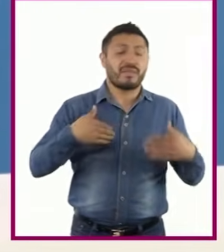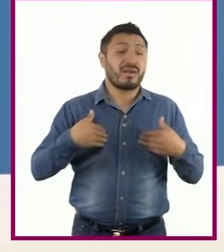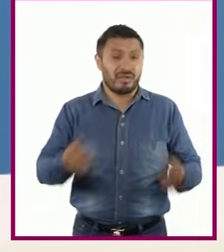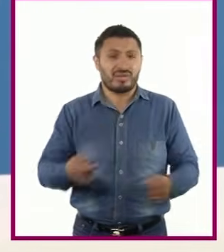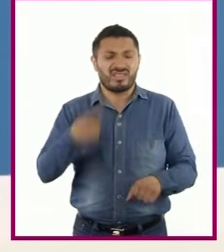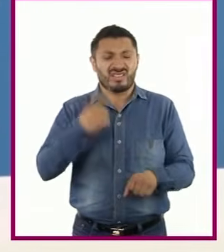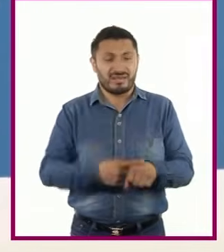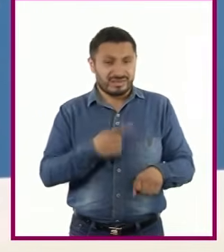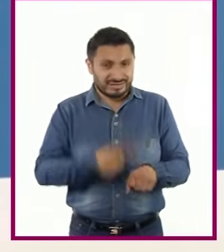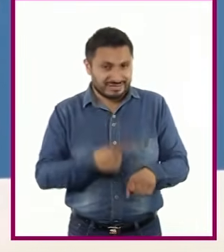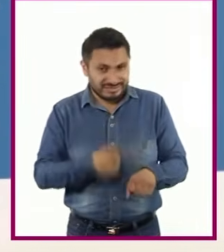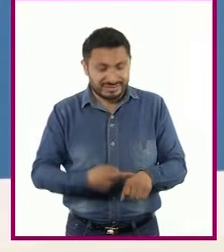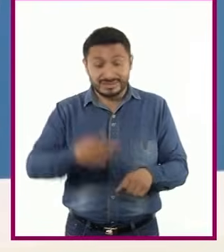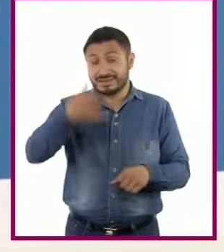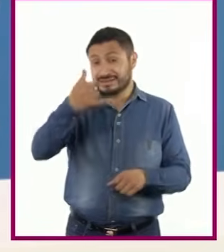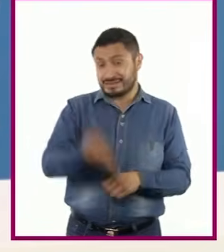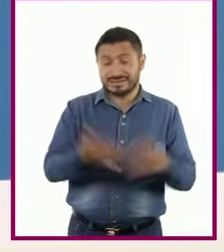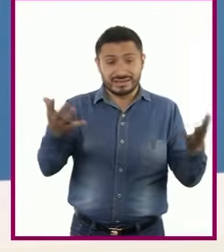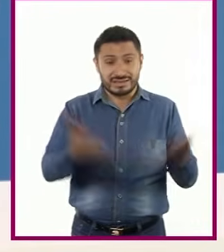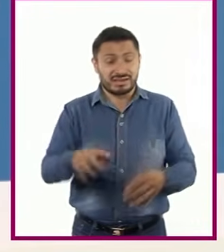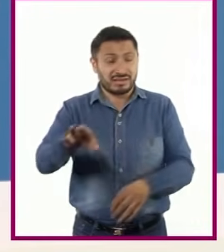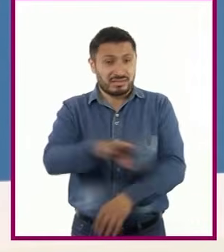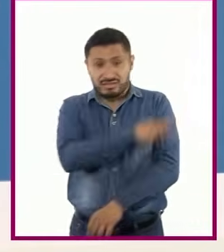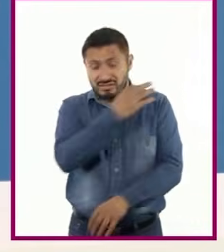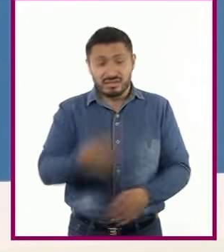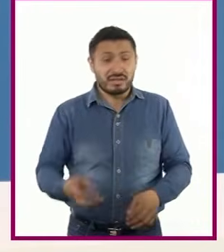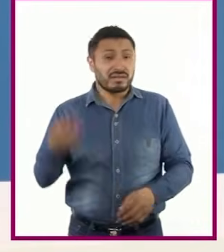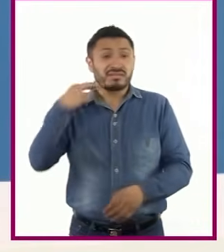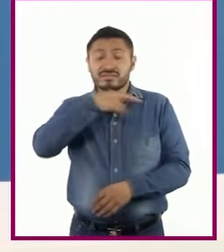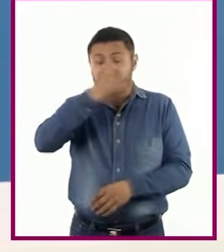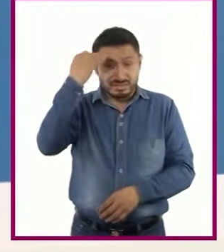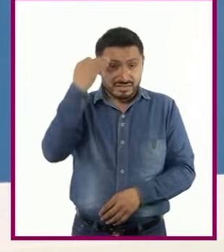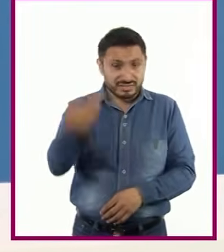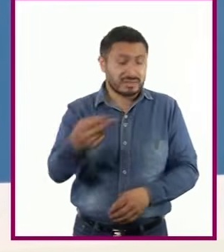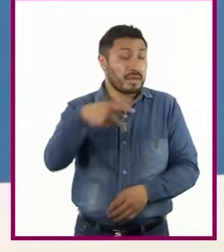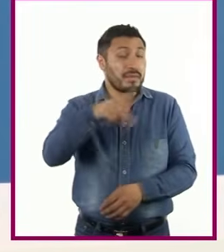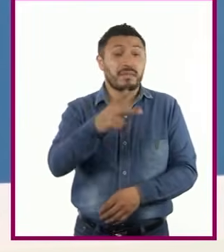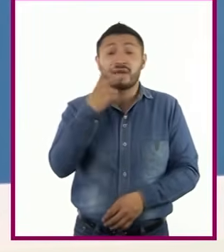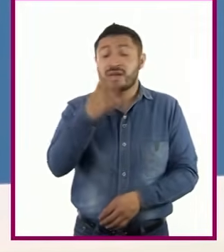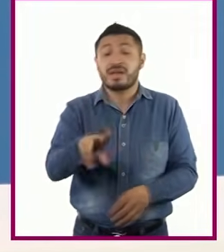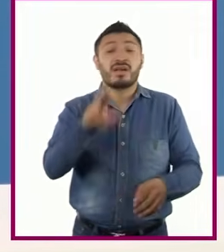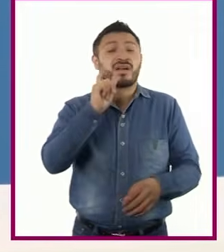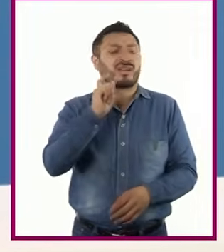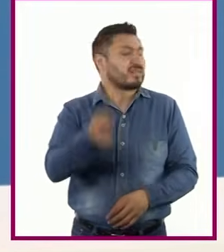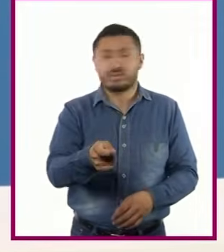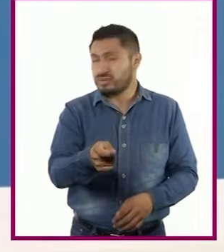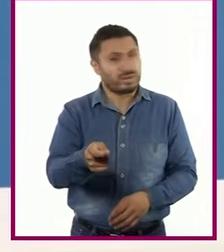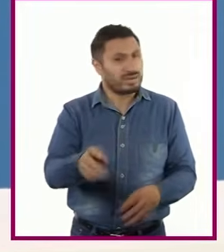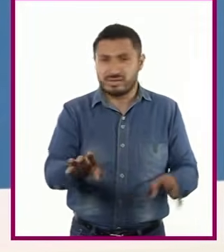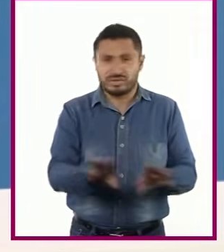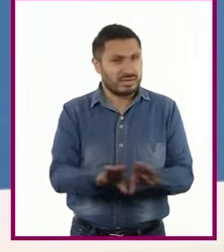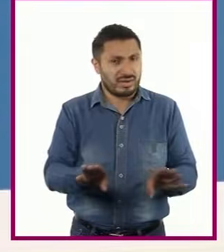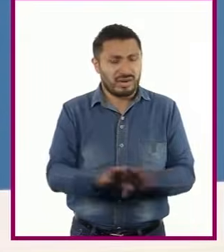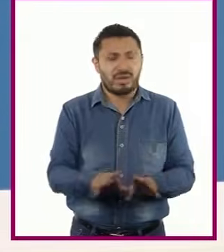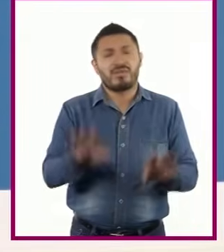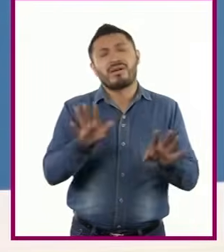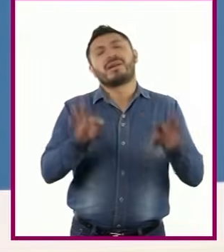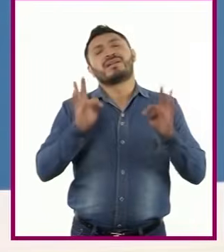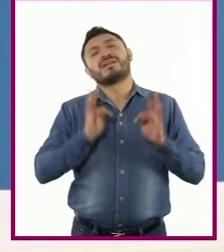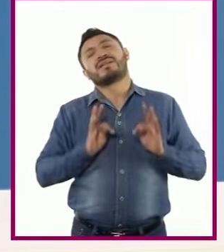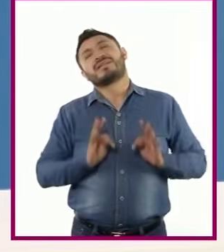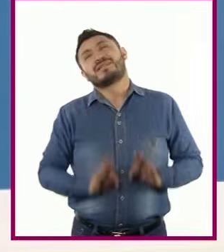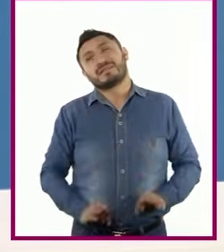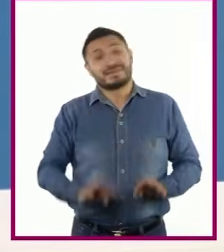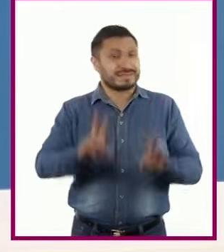de la enfermedad y crear vacunas en poco tiempo. Pero esto no significa que debamos relajar las medidas